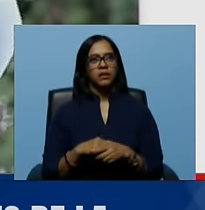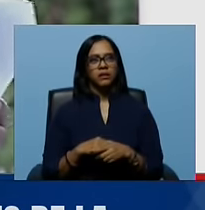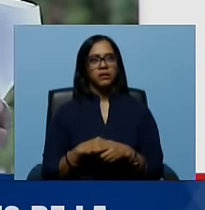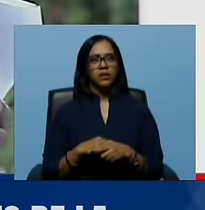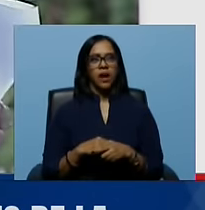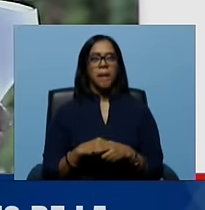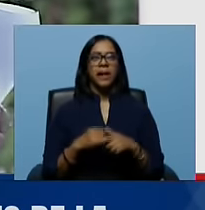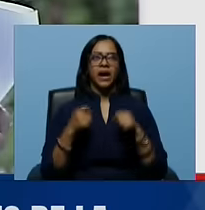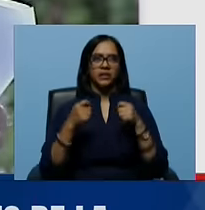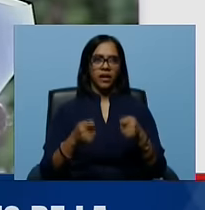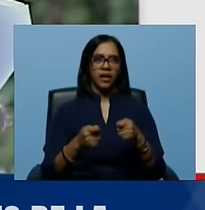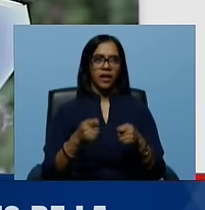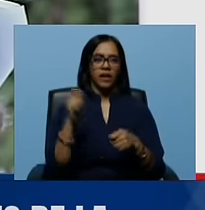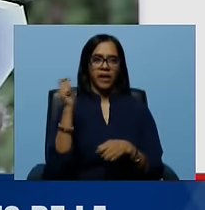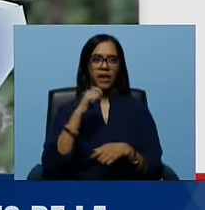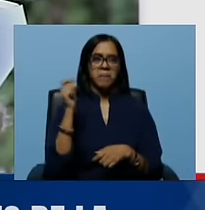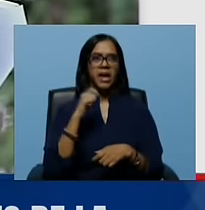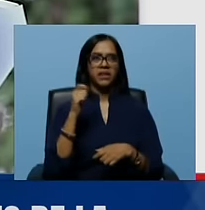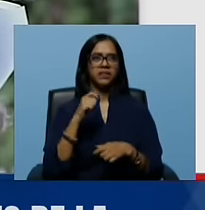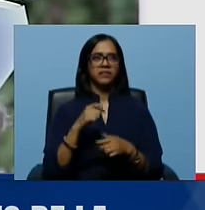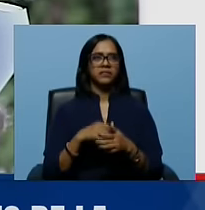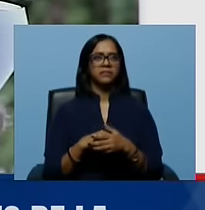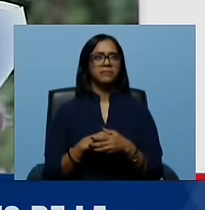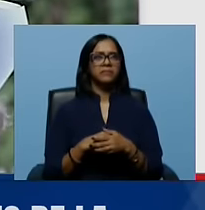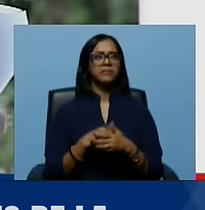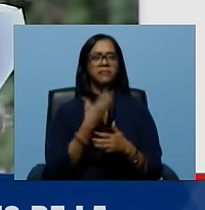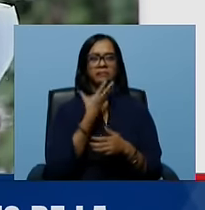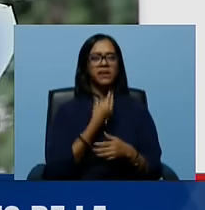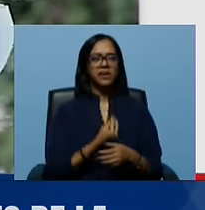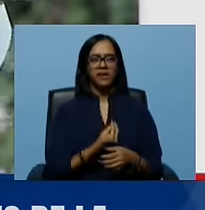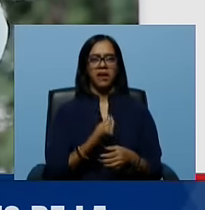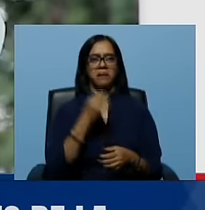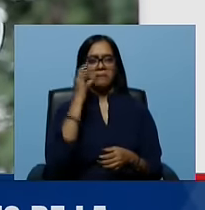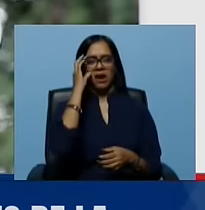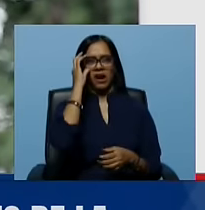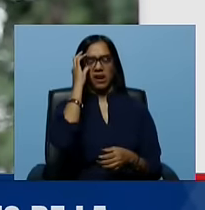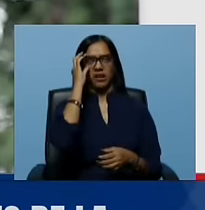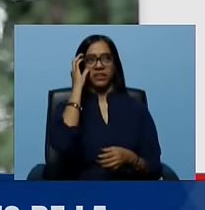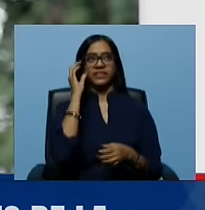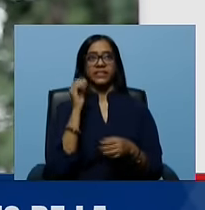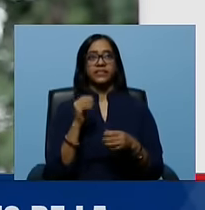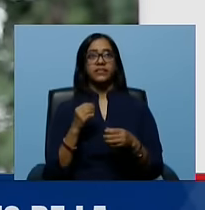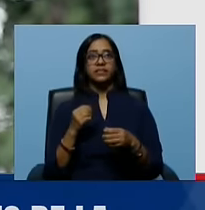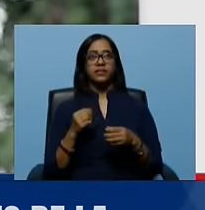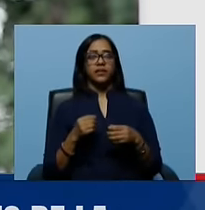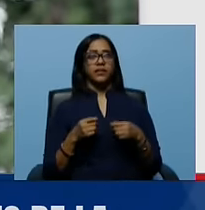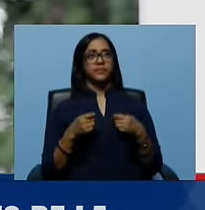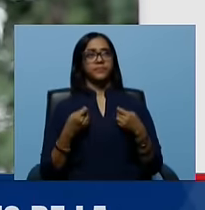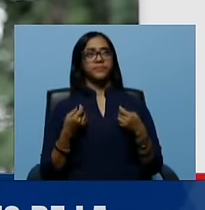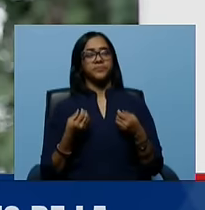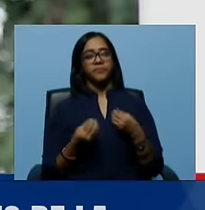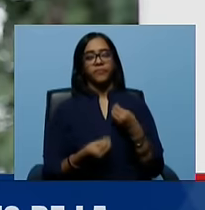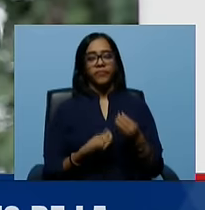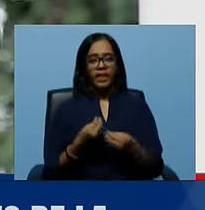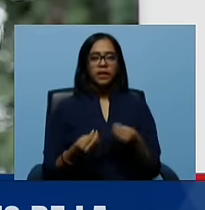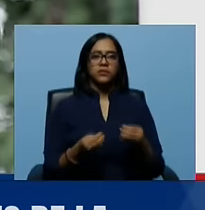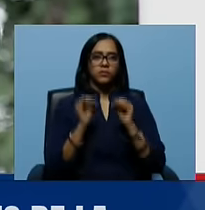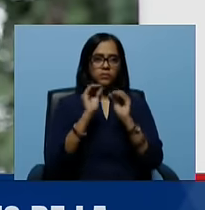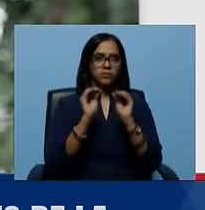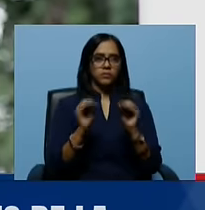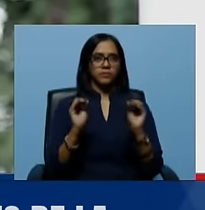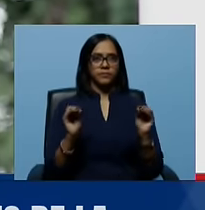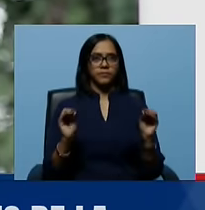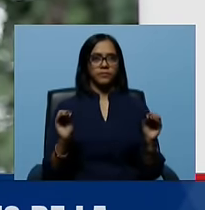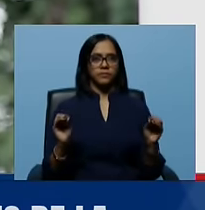para entregarlo en el mes de diciembre. Se convoca